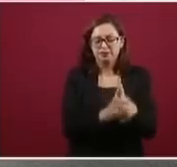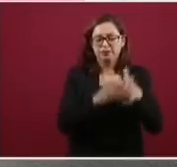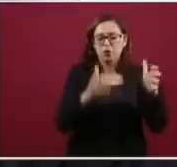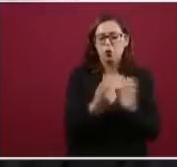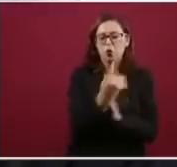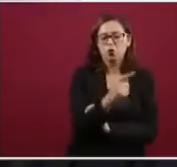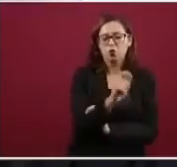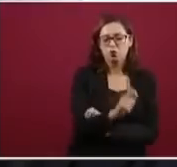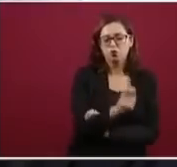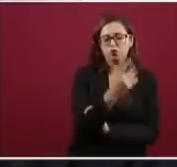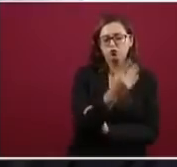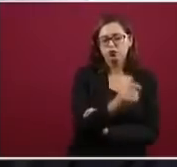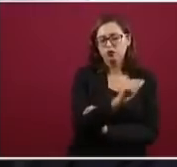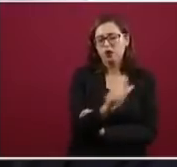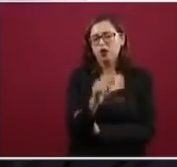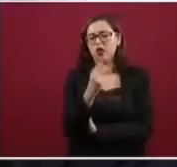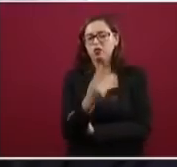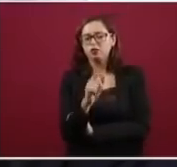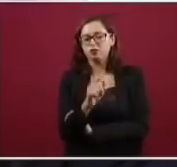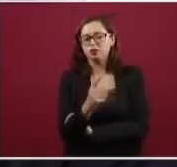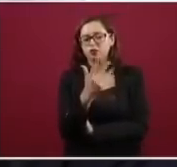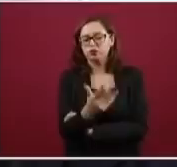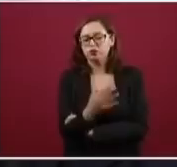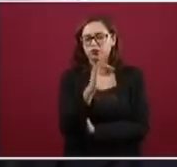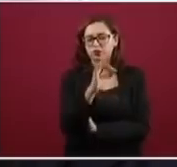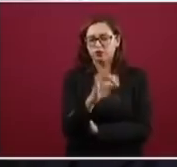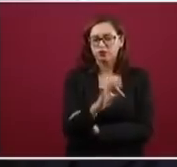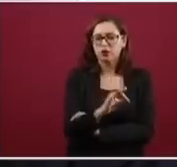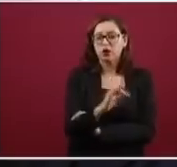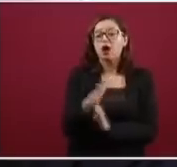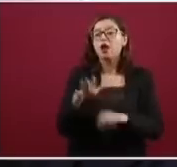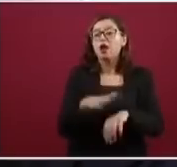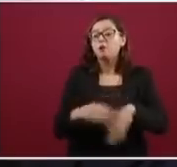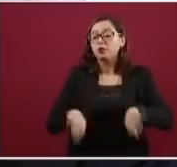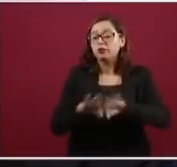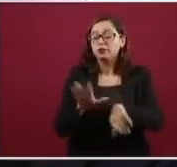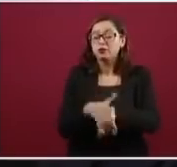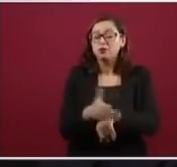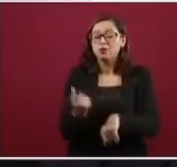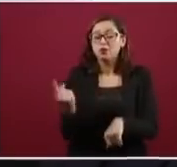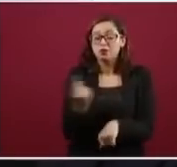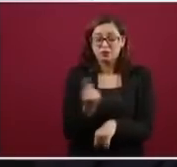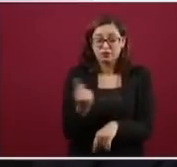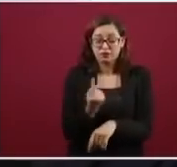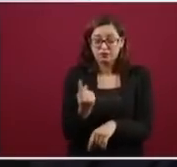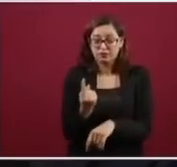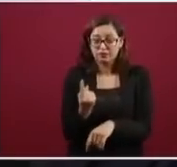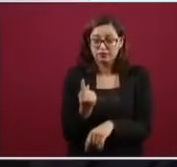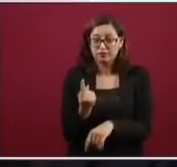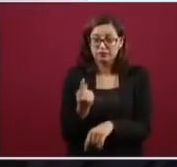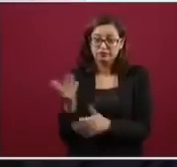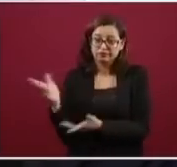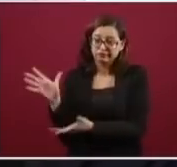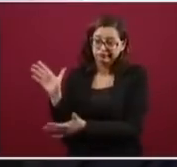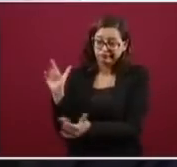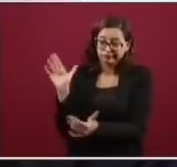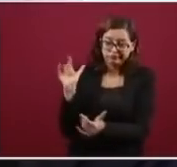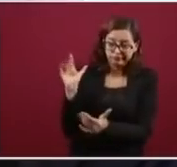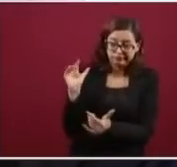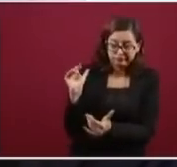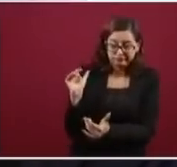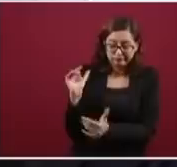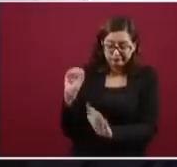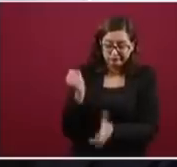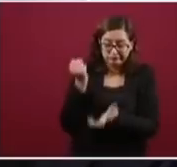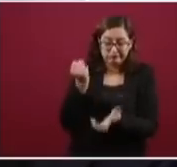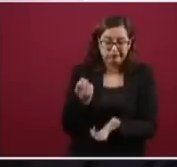1.5 y 2.5 porque es relevante esto cuente entre otras cosas los ingresos son proporcionales a la actividad